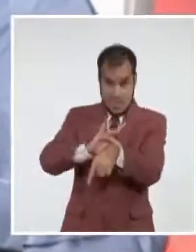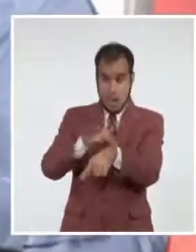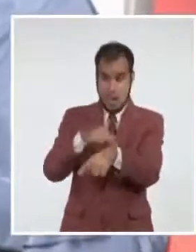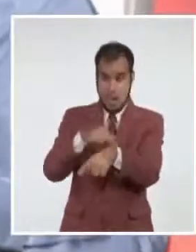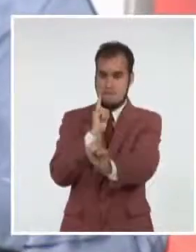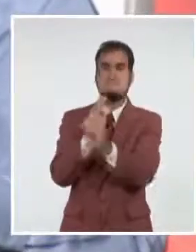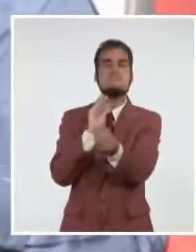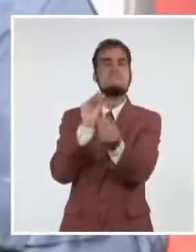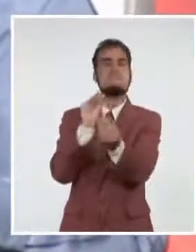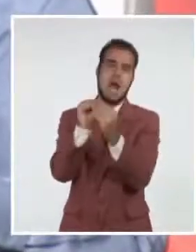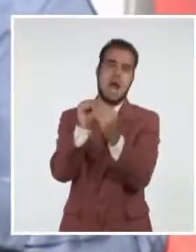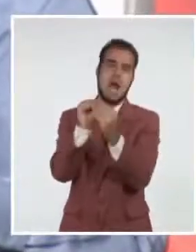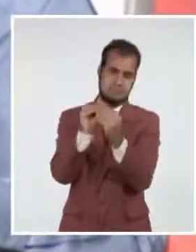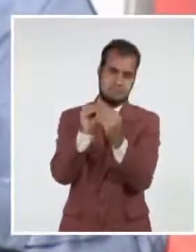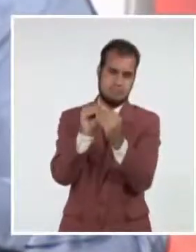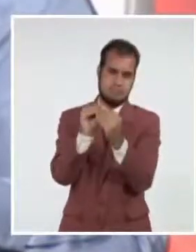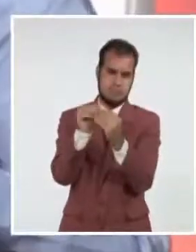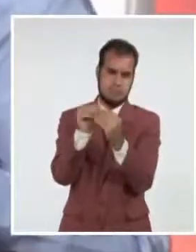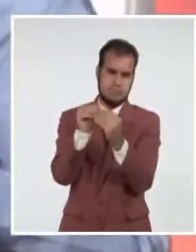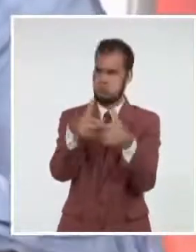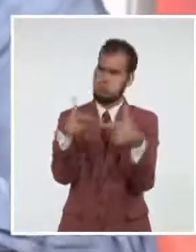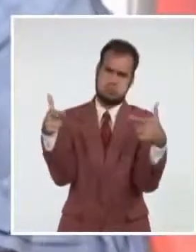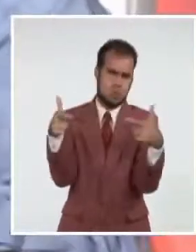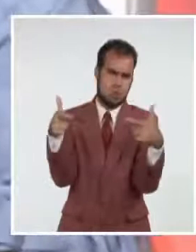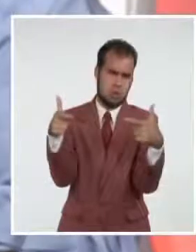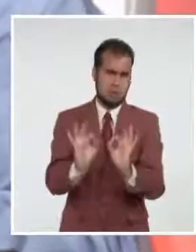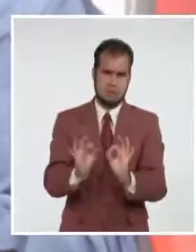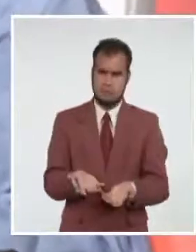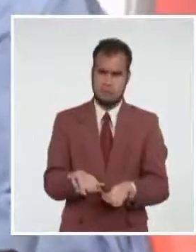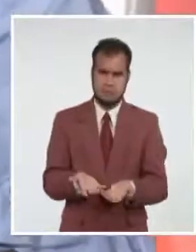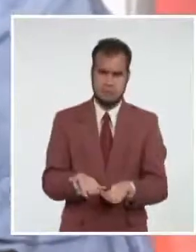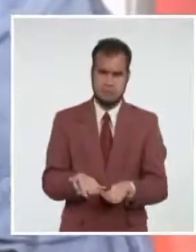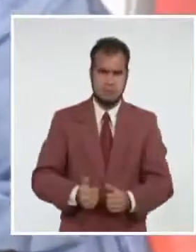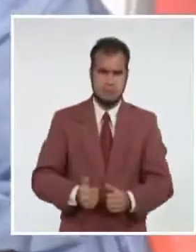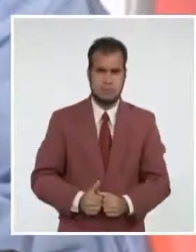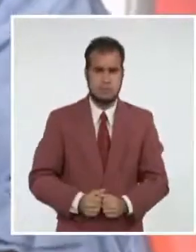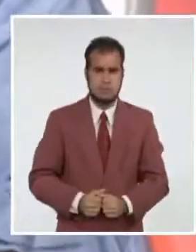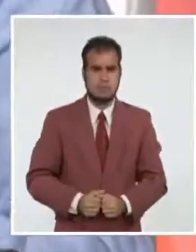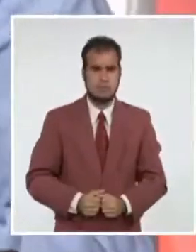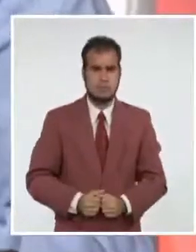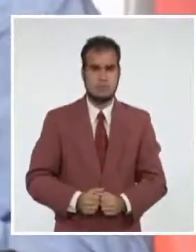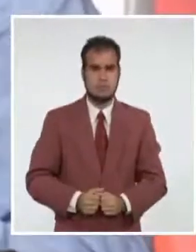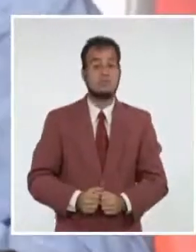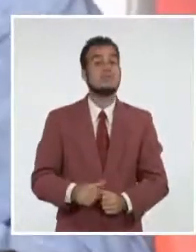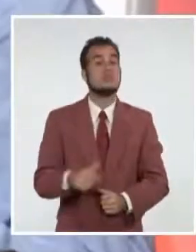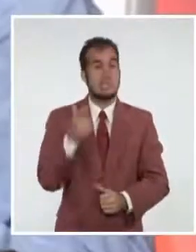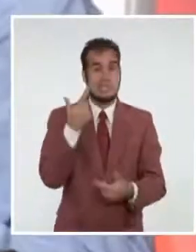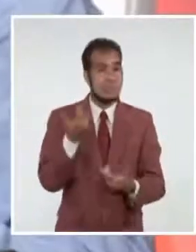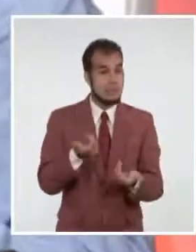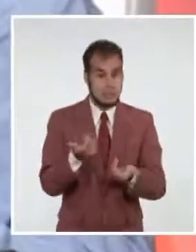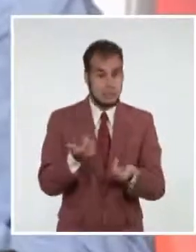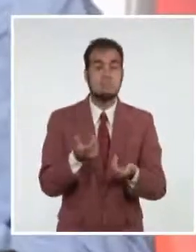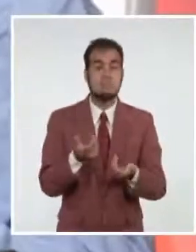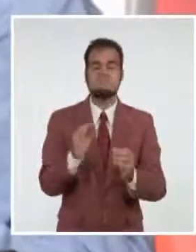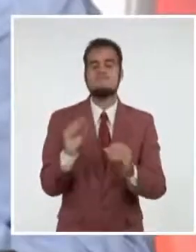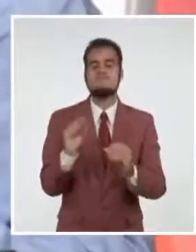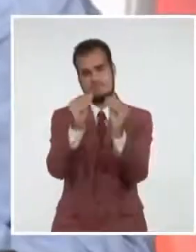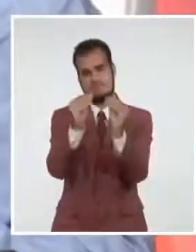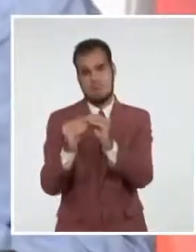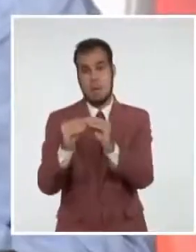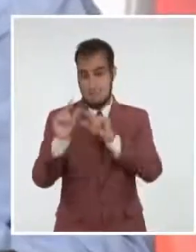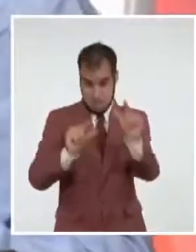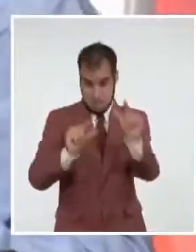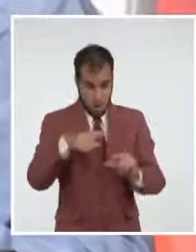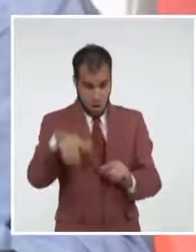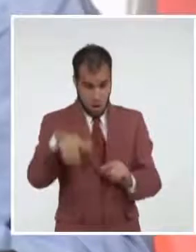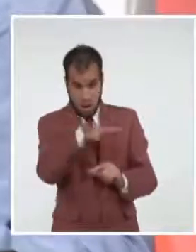se diagnostica simultáneamente. Por lo tanto, se evidencia el papel del contacto entre las personas. Segundo,